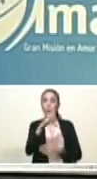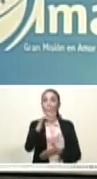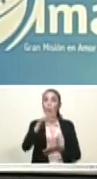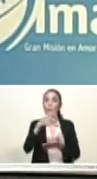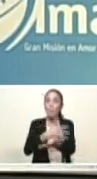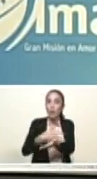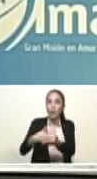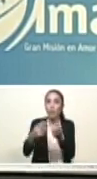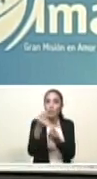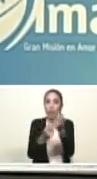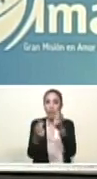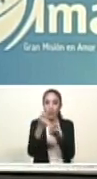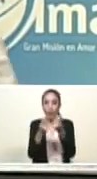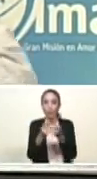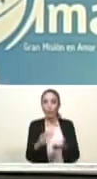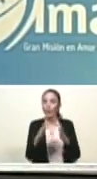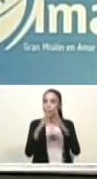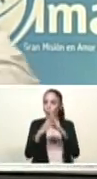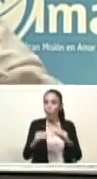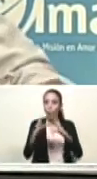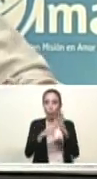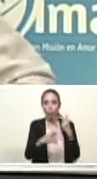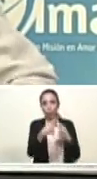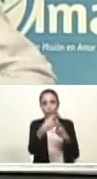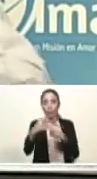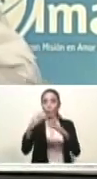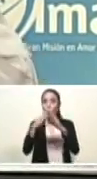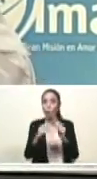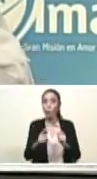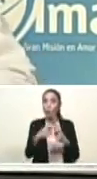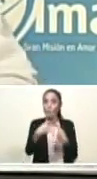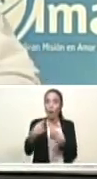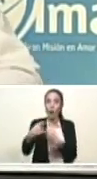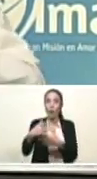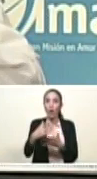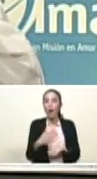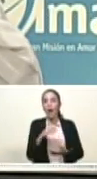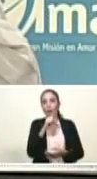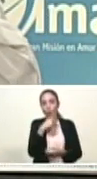1.124.725 millones de bolívares para cubrir todas las pensiones de las